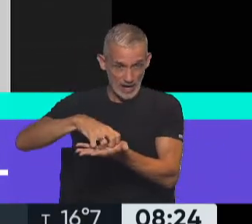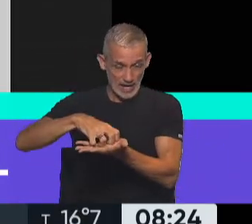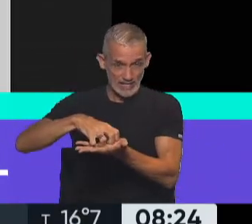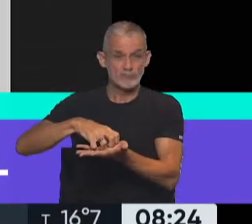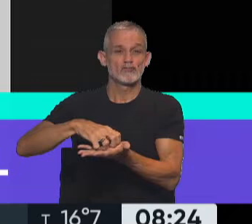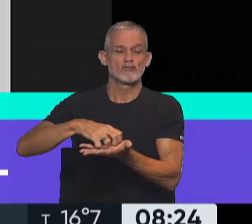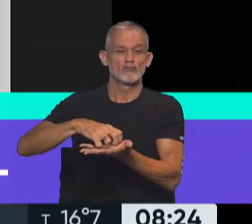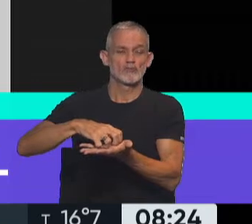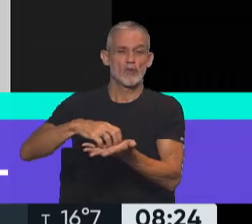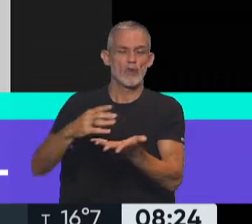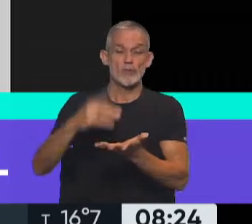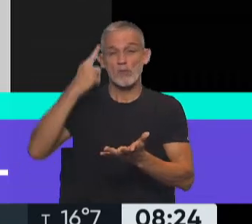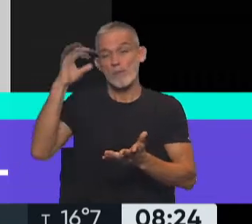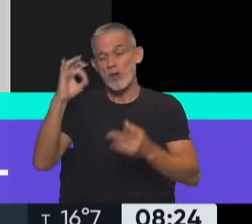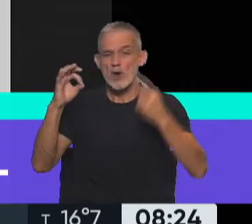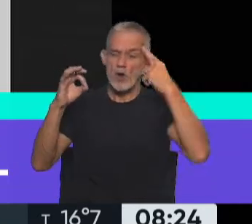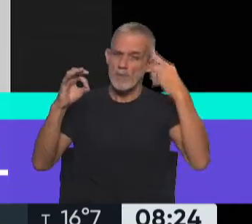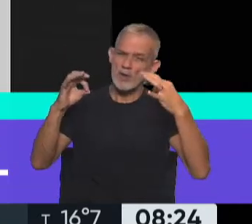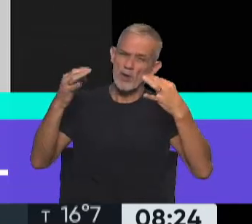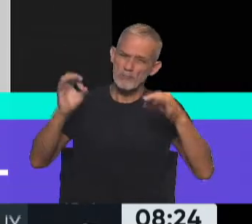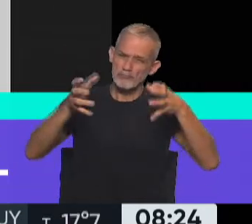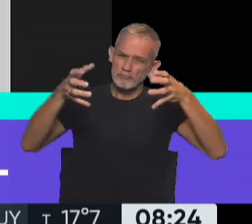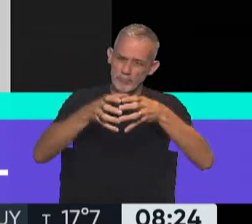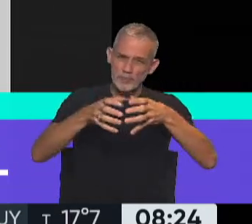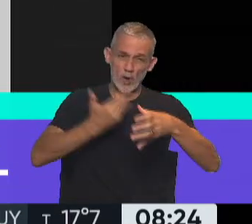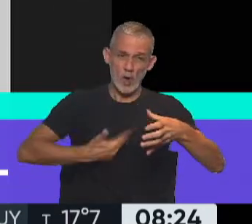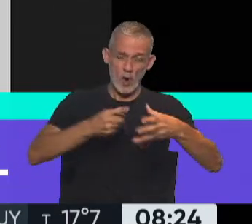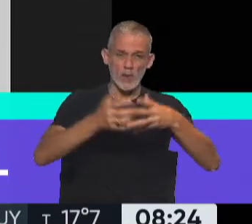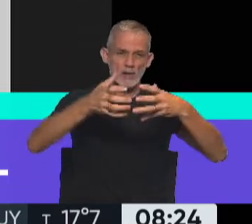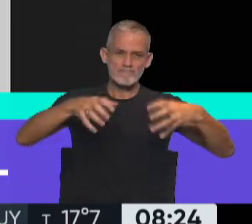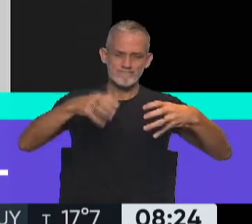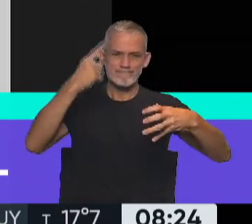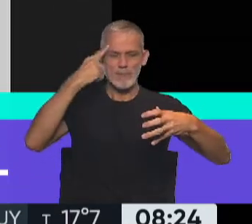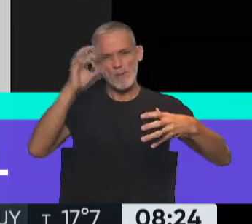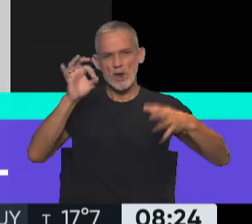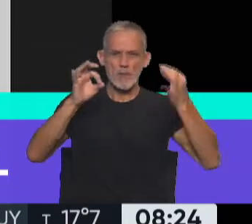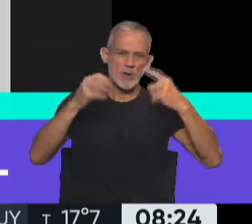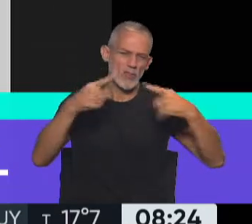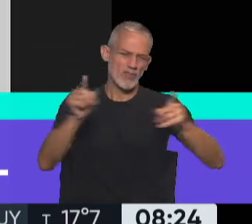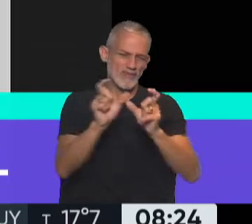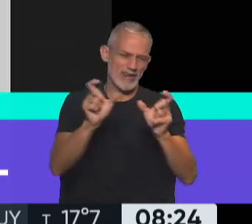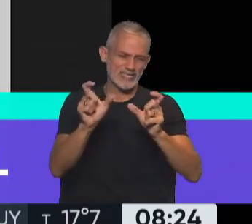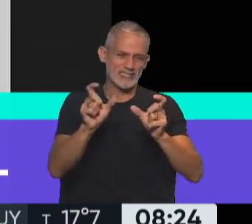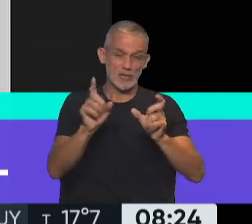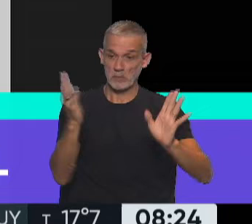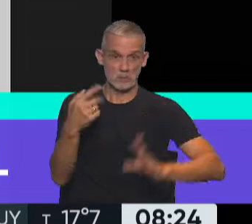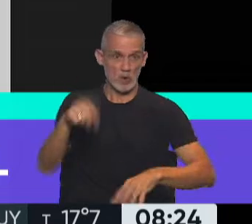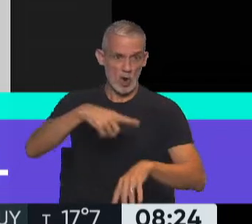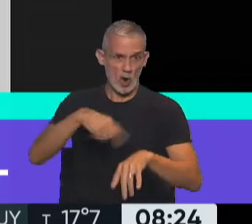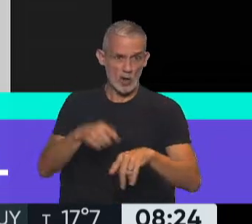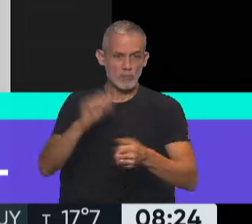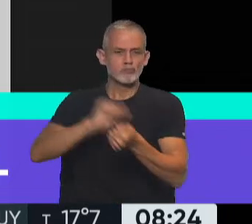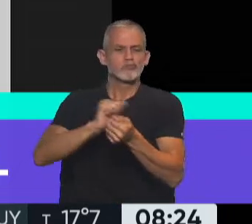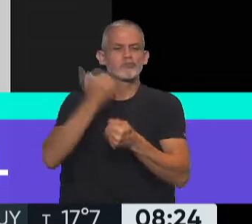generado diferencias en el seno mismo del oficialismo, no tardó ni apenas algunas horas,